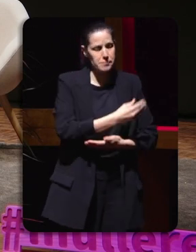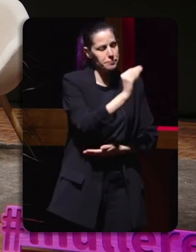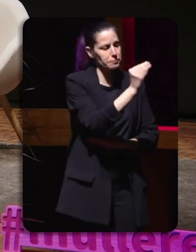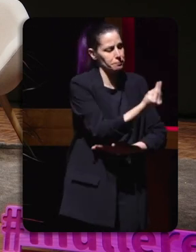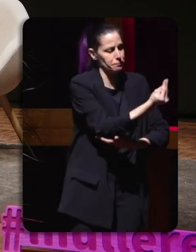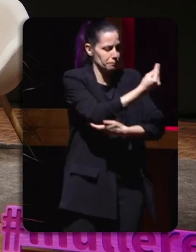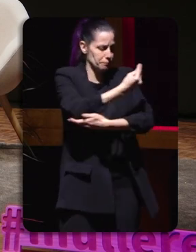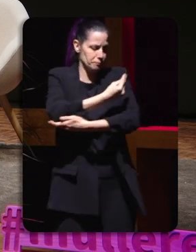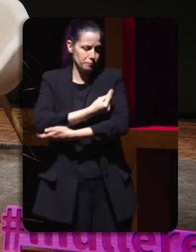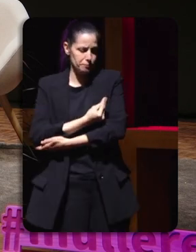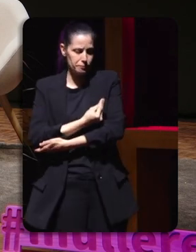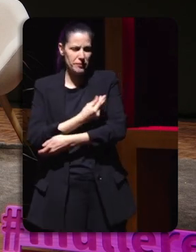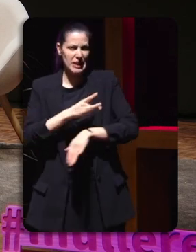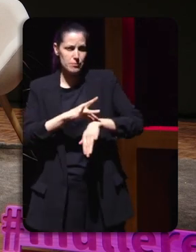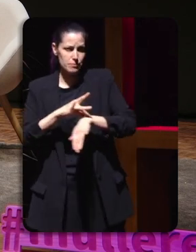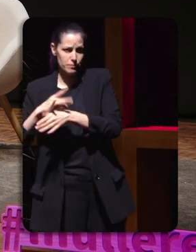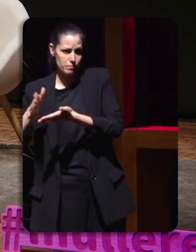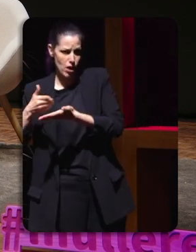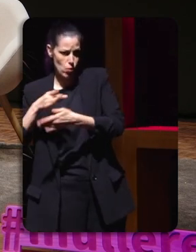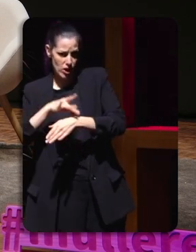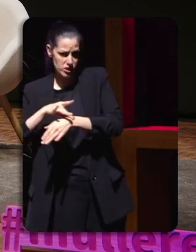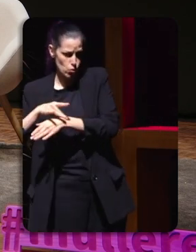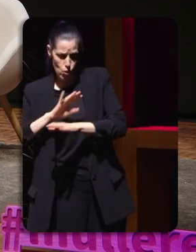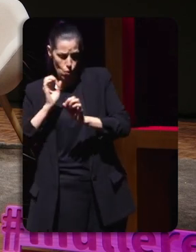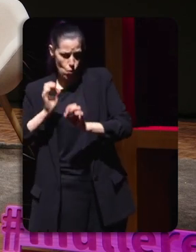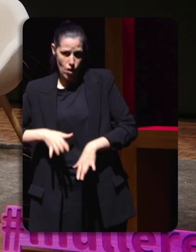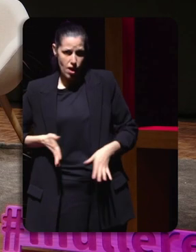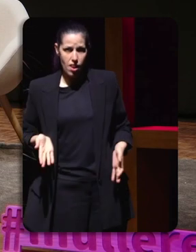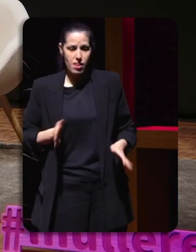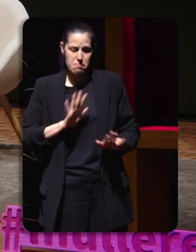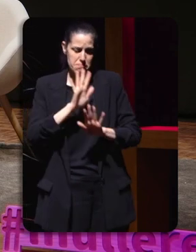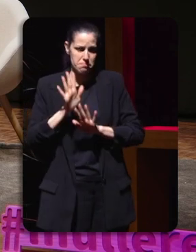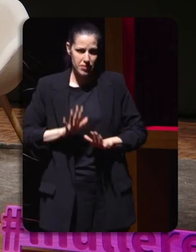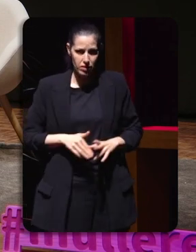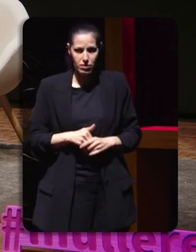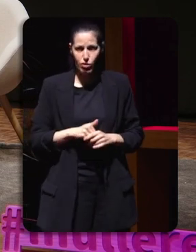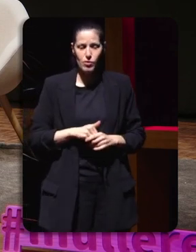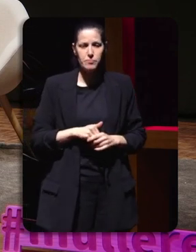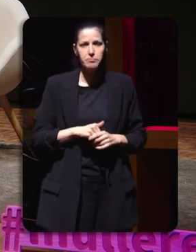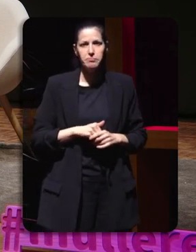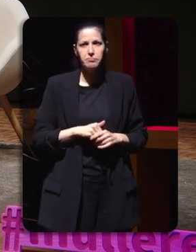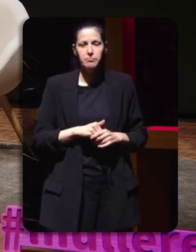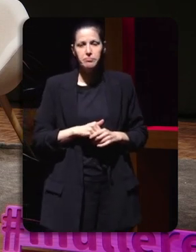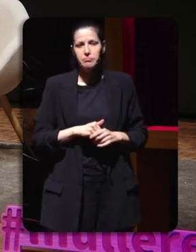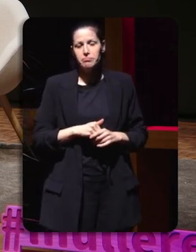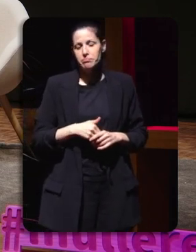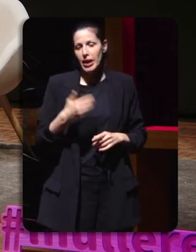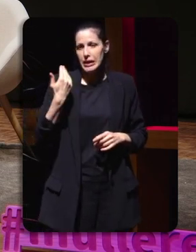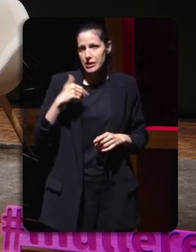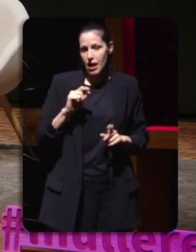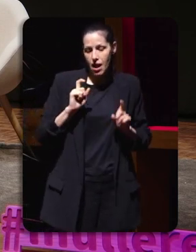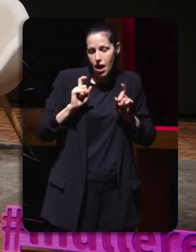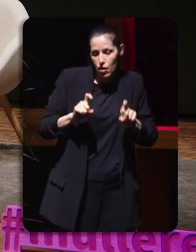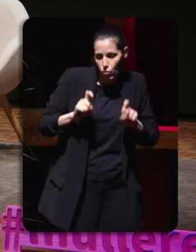pues se asemeja a esos manuales de instrucciones con que se nos hablaba o se nos